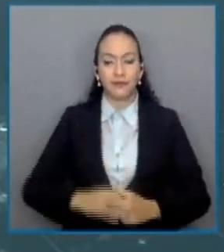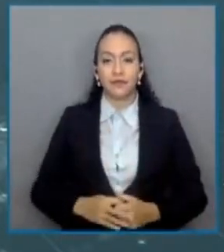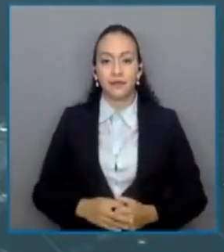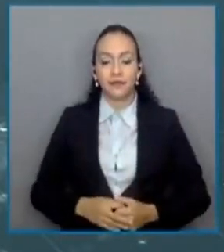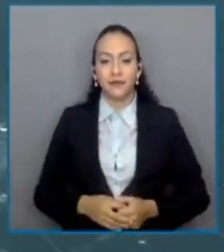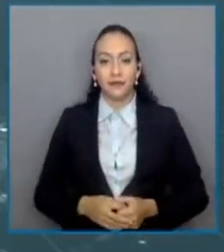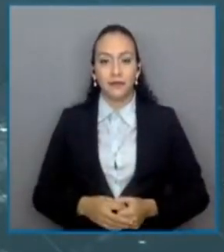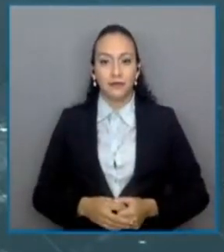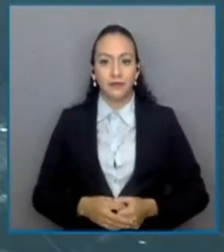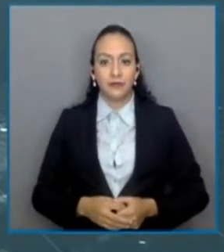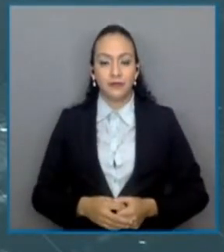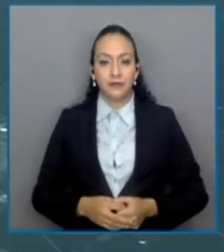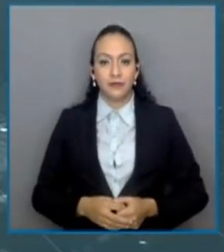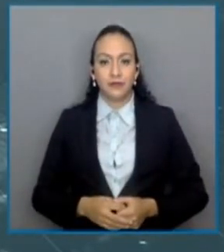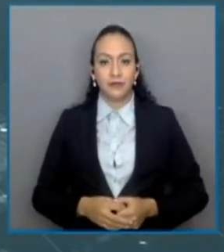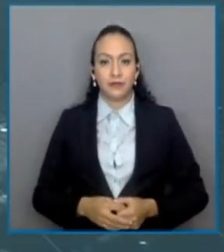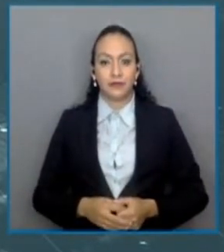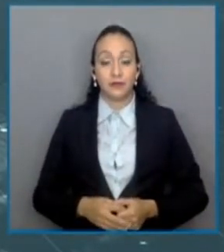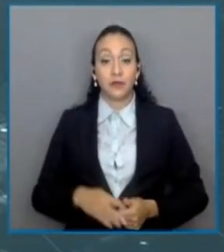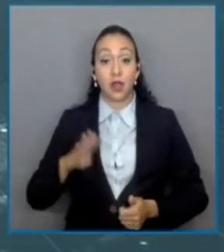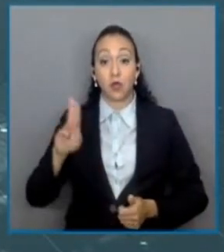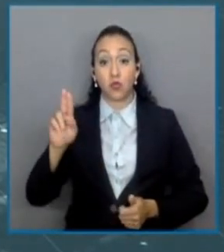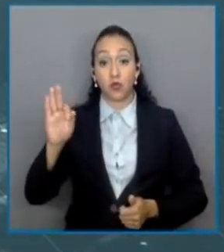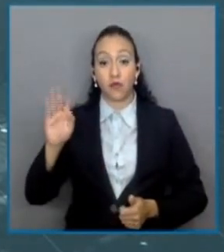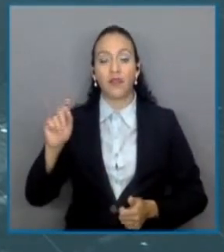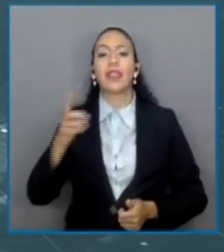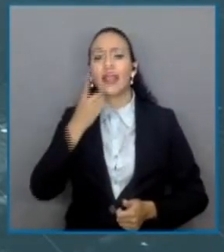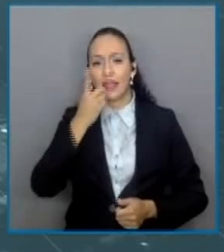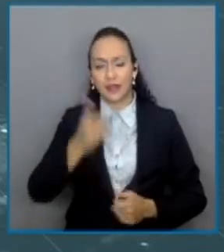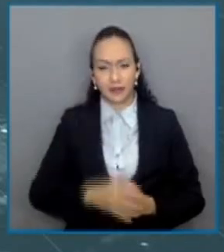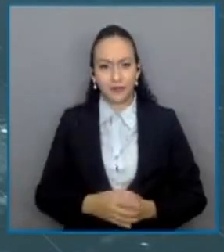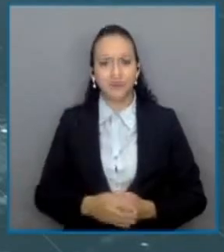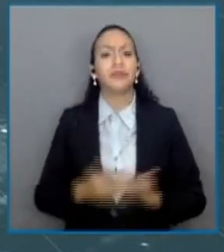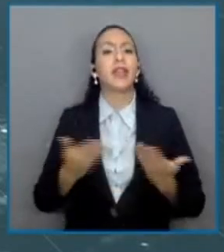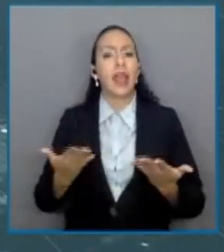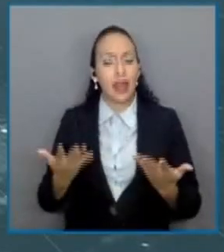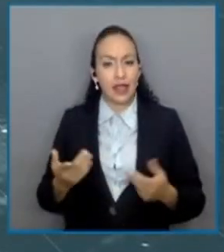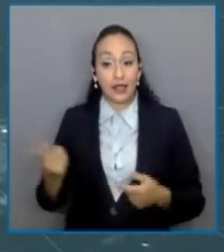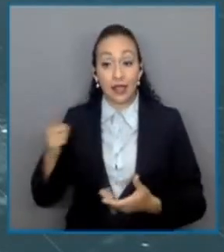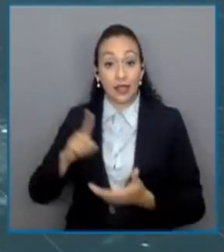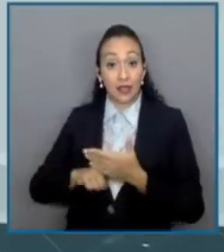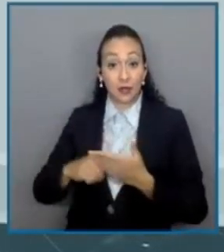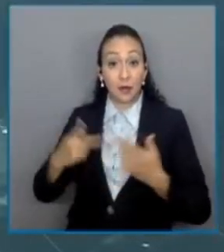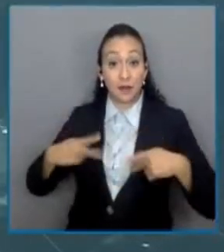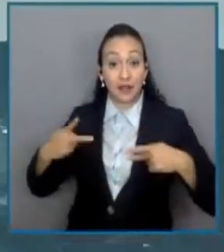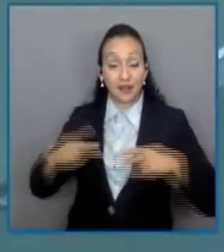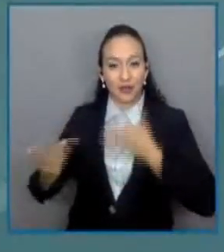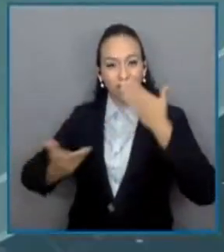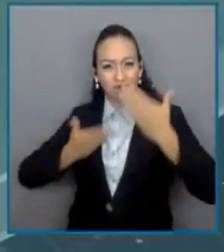La JUFED reforzará las acciones de defensa de la carrera judicial y de la división de poderes.